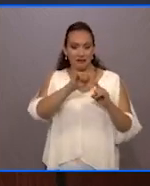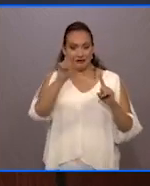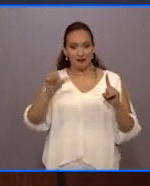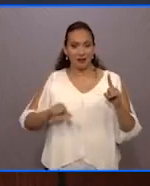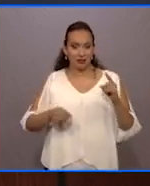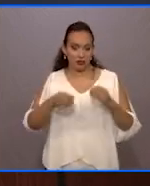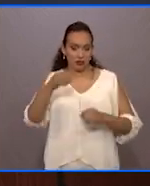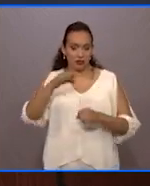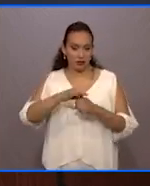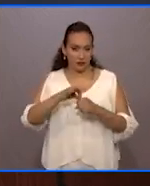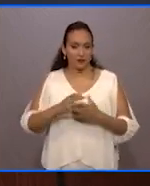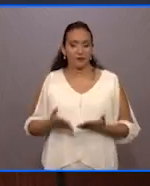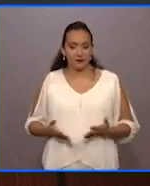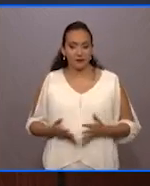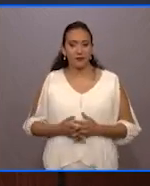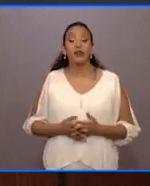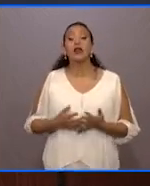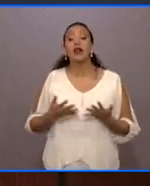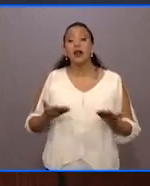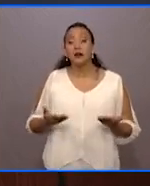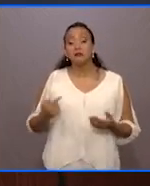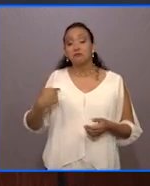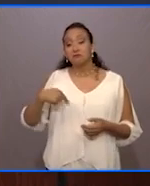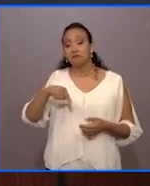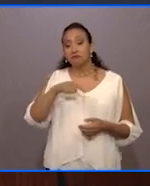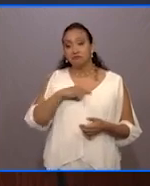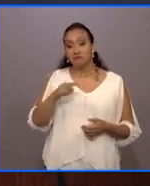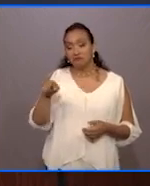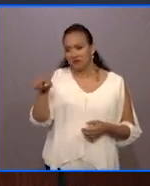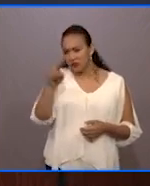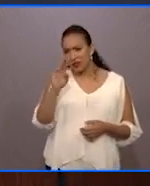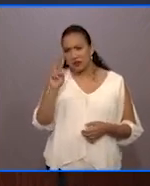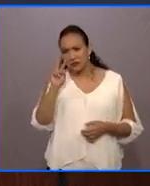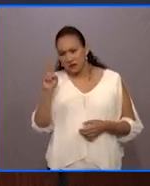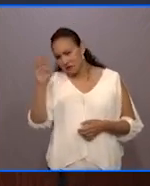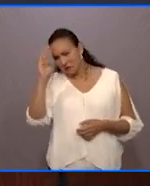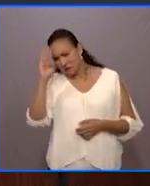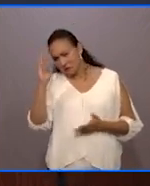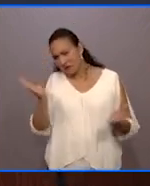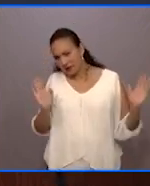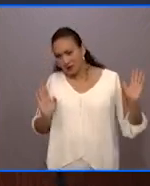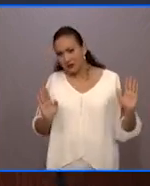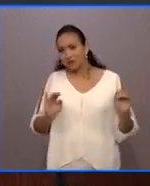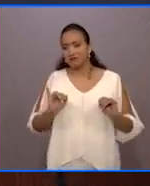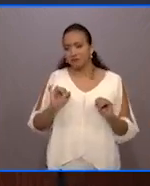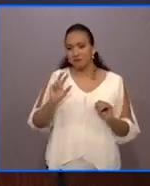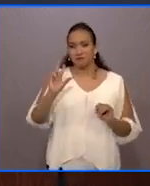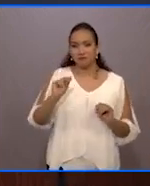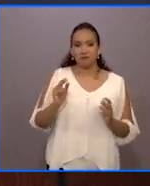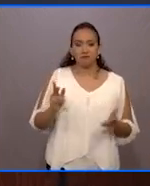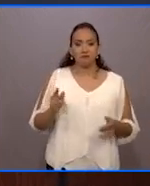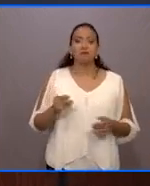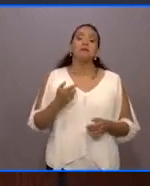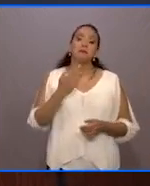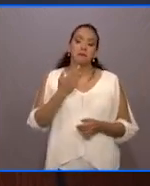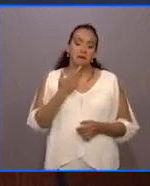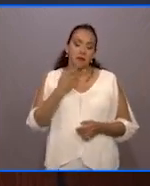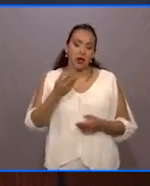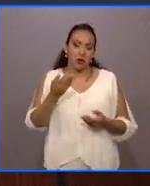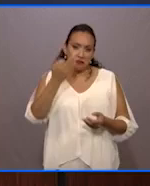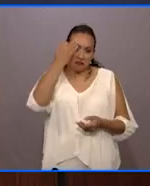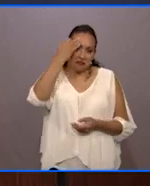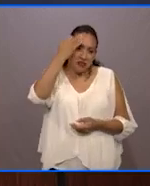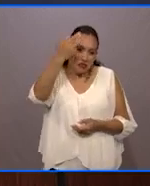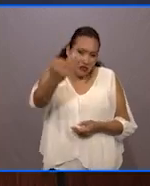Electoral, que tendríamos que darle, no sé qué opine nuestro ponente, tendría que dársele un